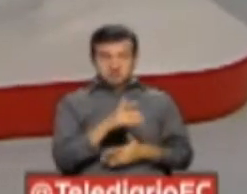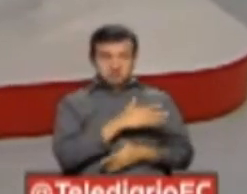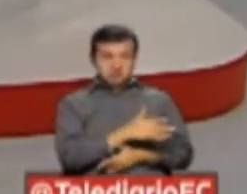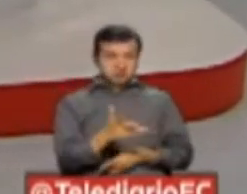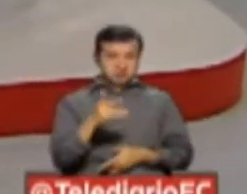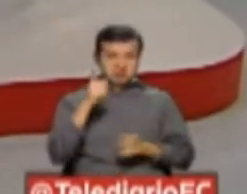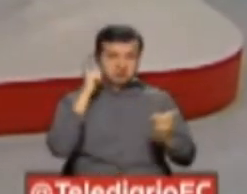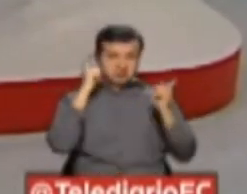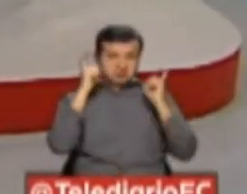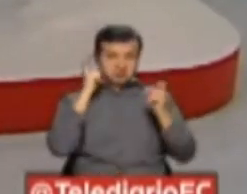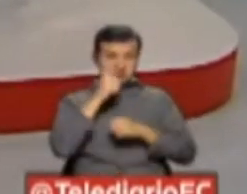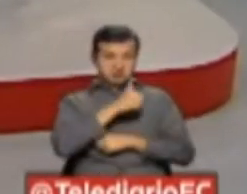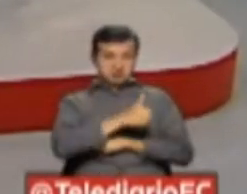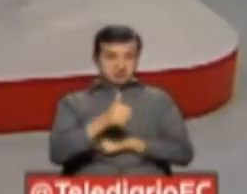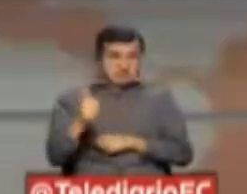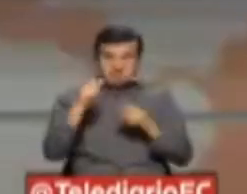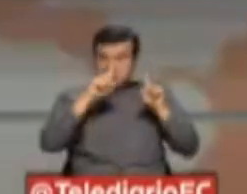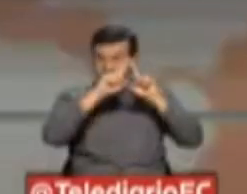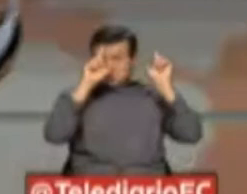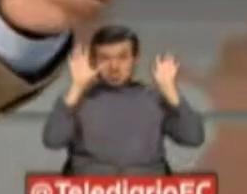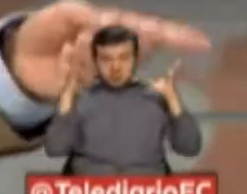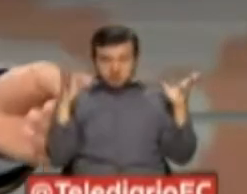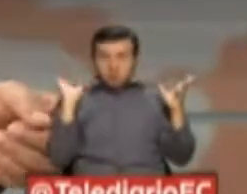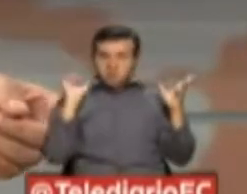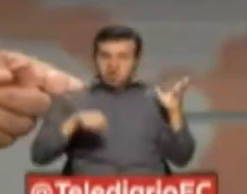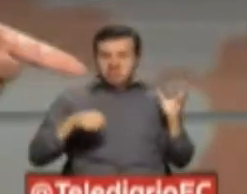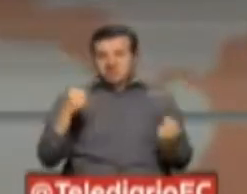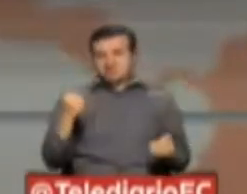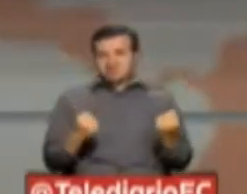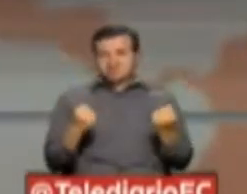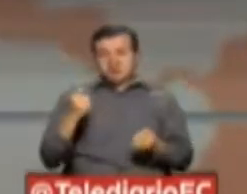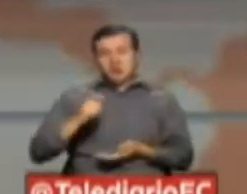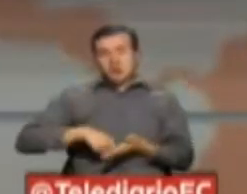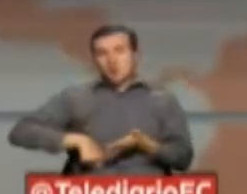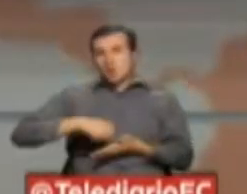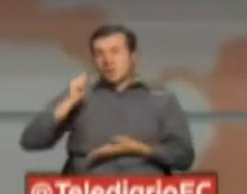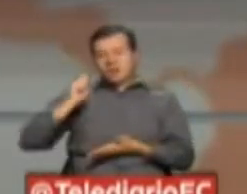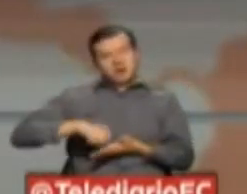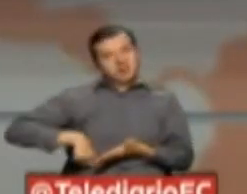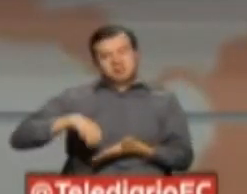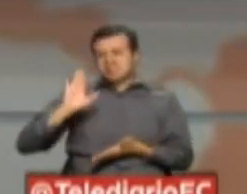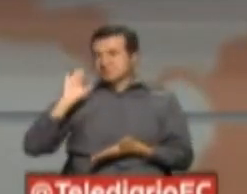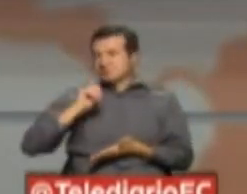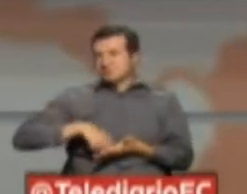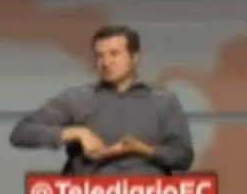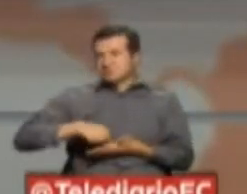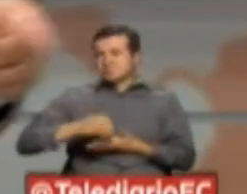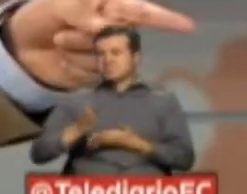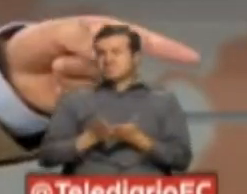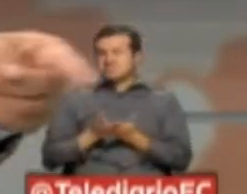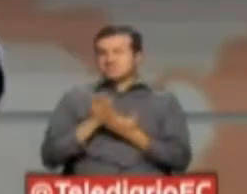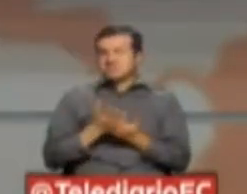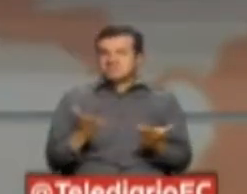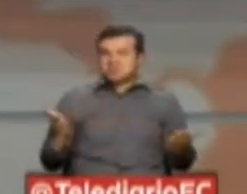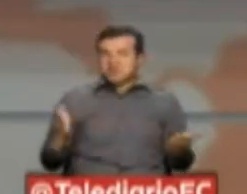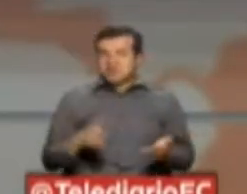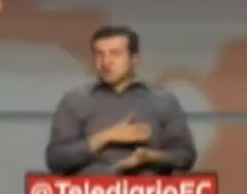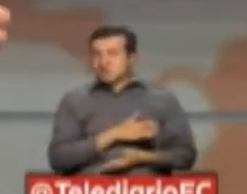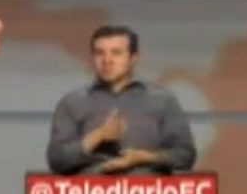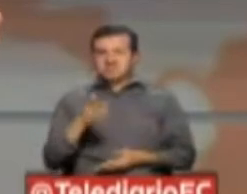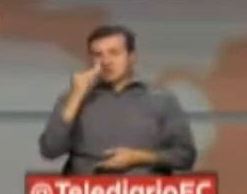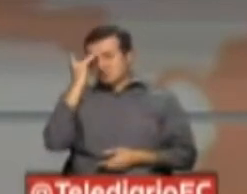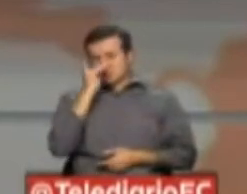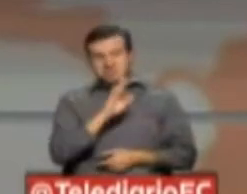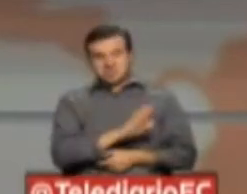siendo controlado por la propia operadora pueda tomar un vehículo contratar directamente ese servicio y tomar la ruta que él